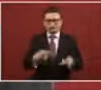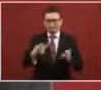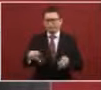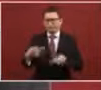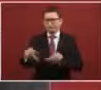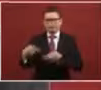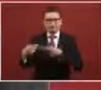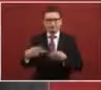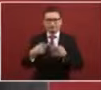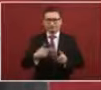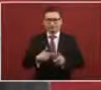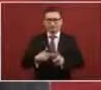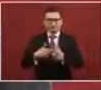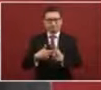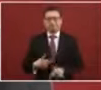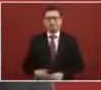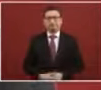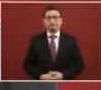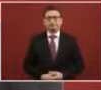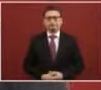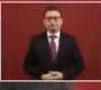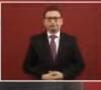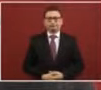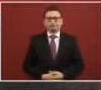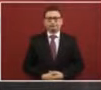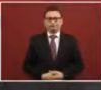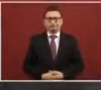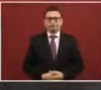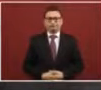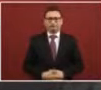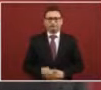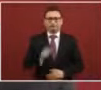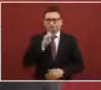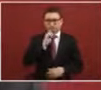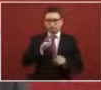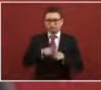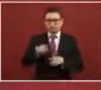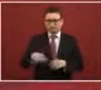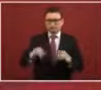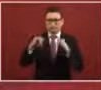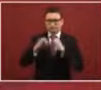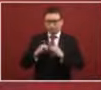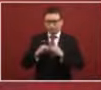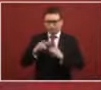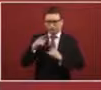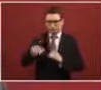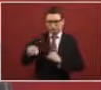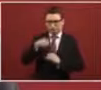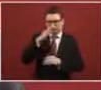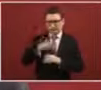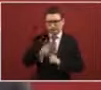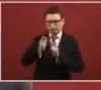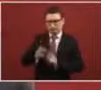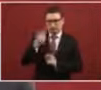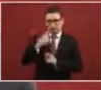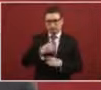Vamos a continuar con el instituto para devolverle al pueblo lo